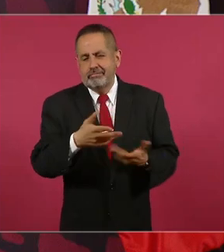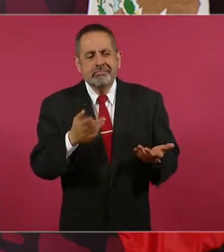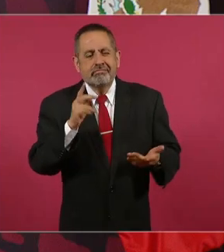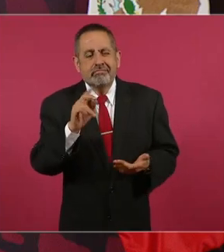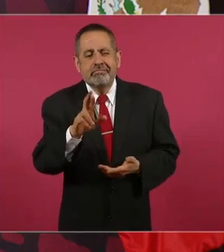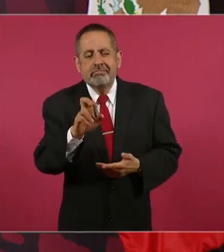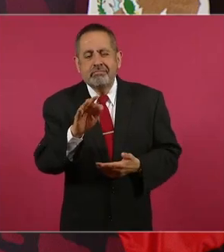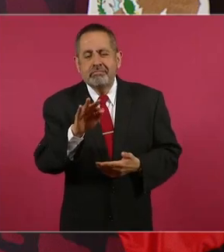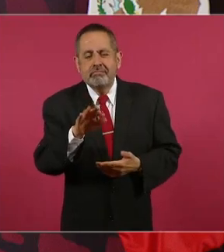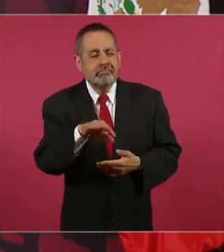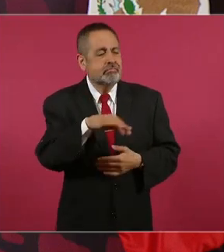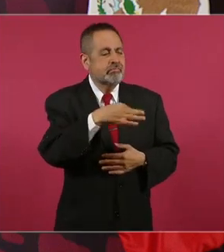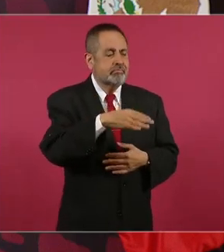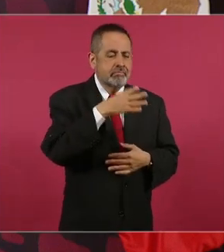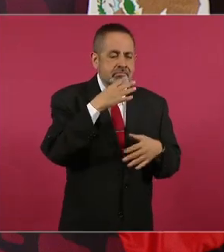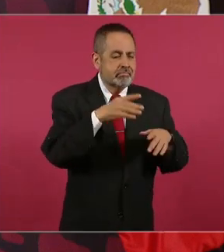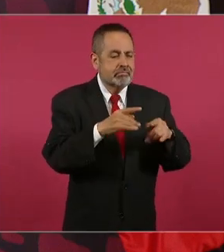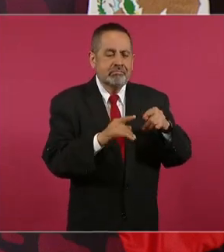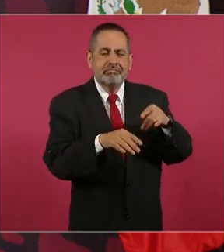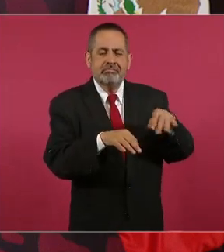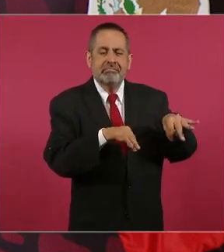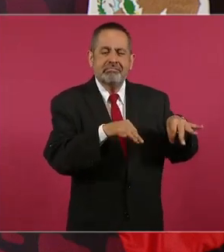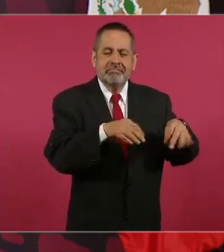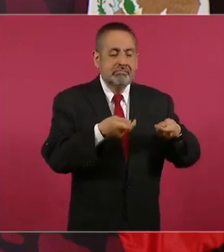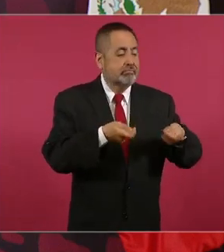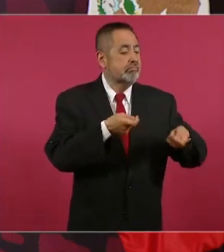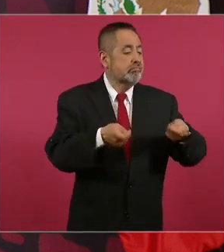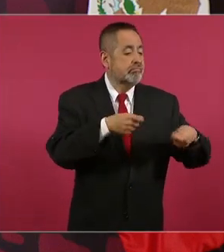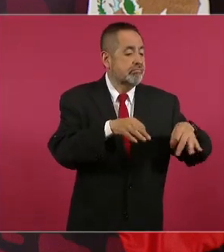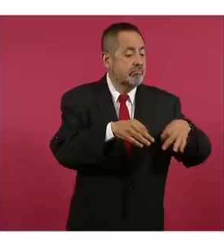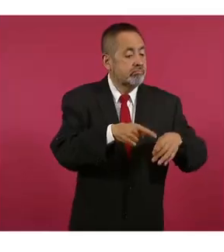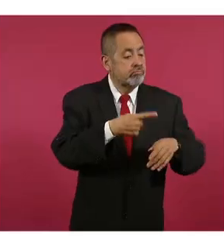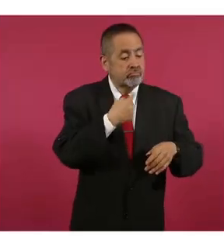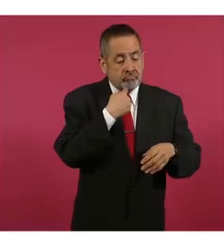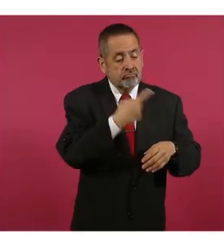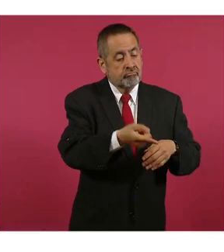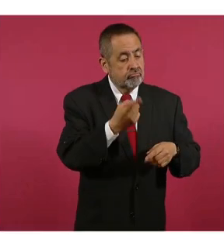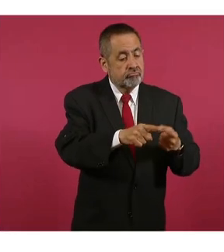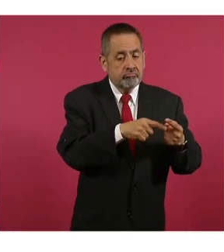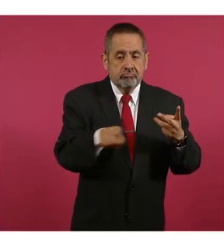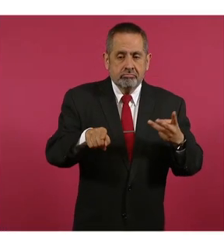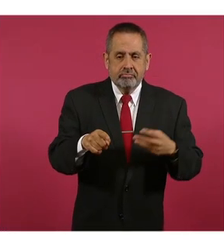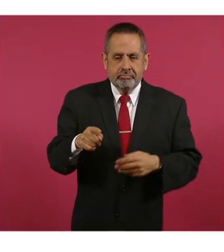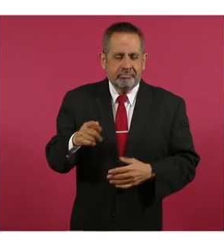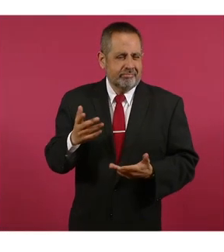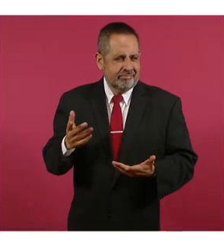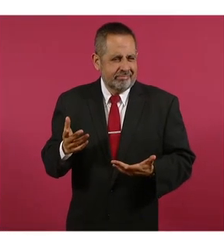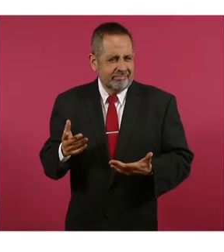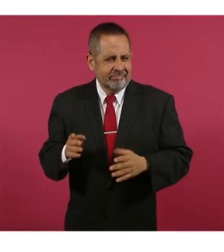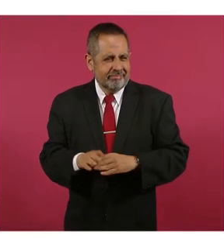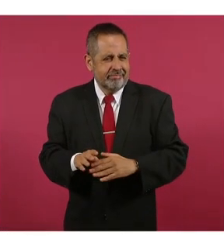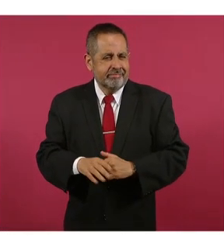Pues un pasquín del conservadurismo de México. Y el conservadurismo de México